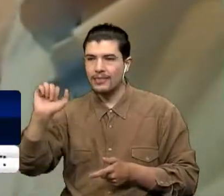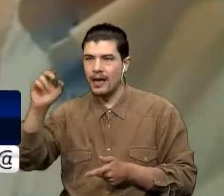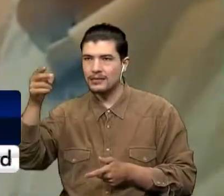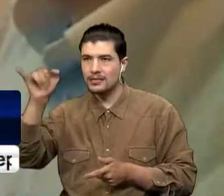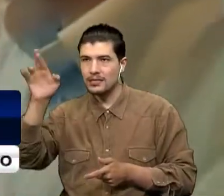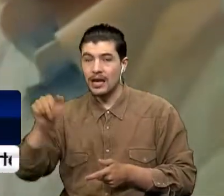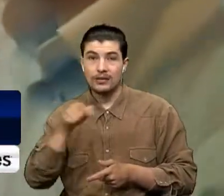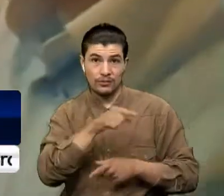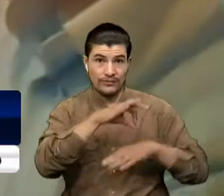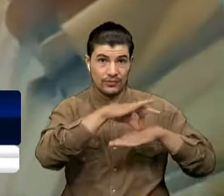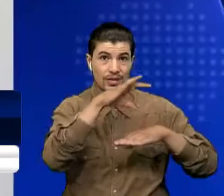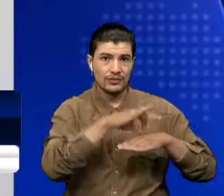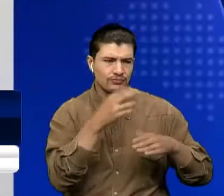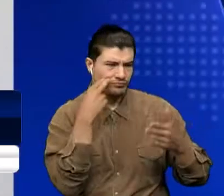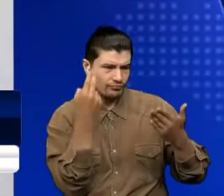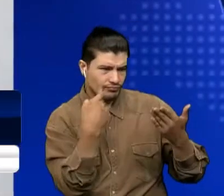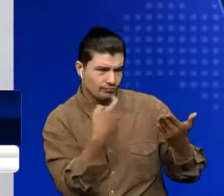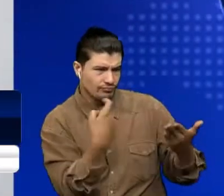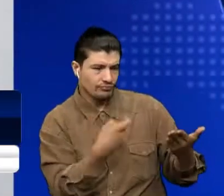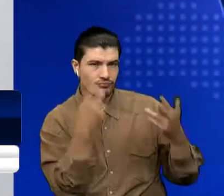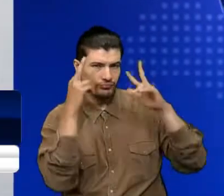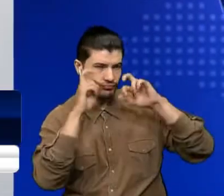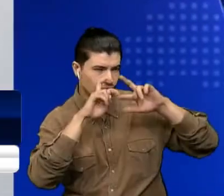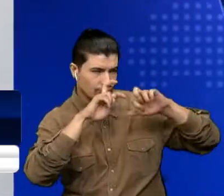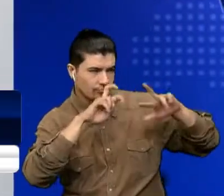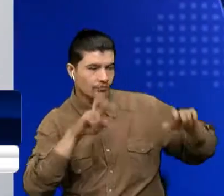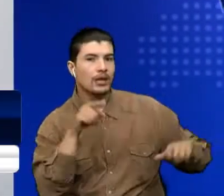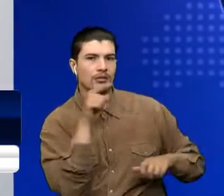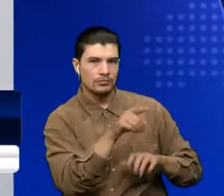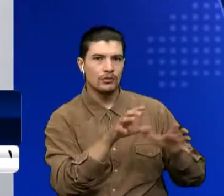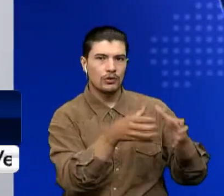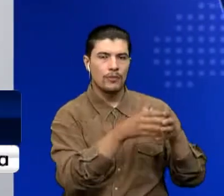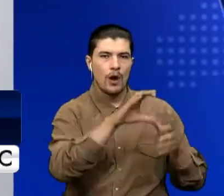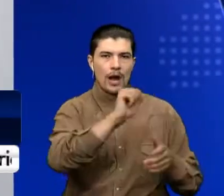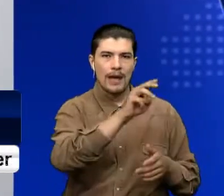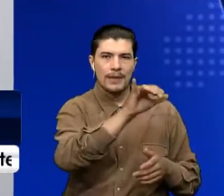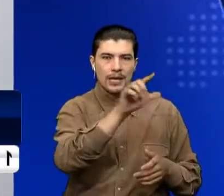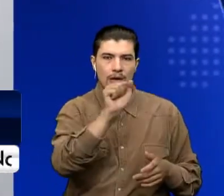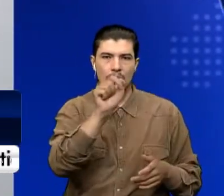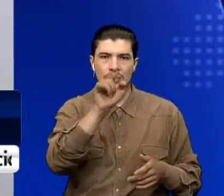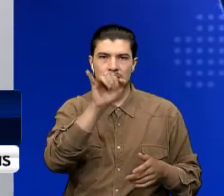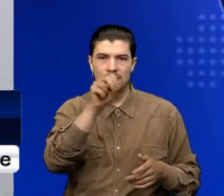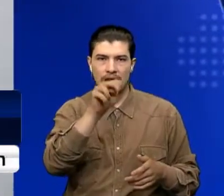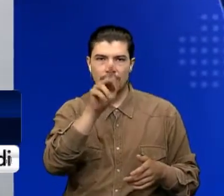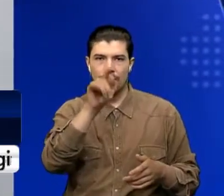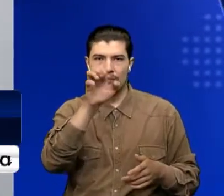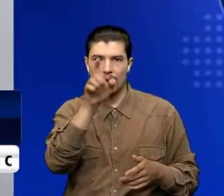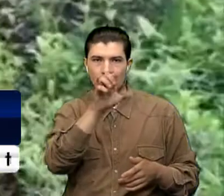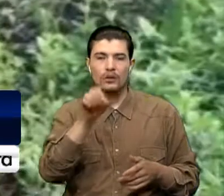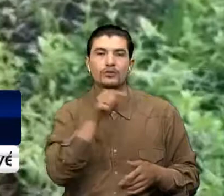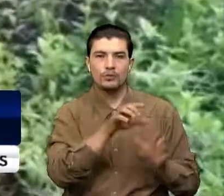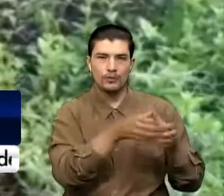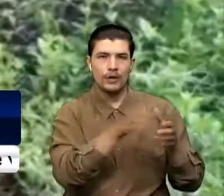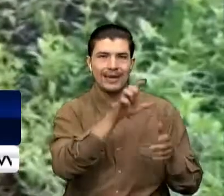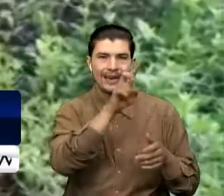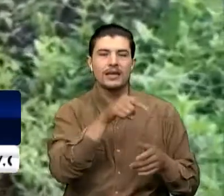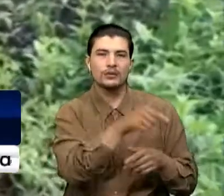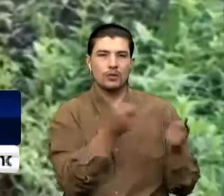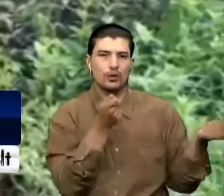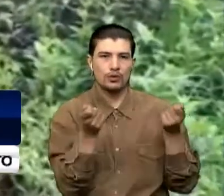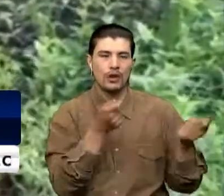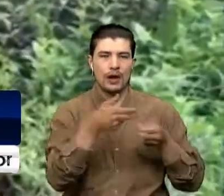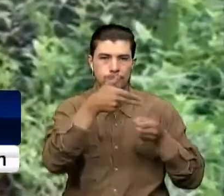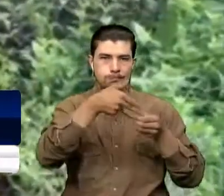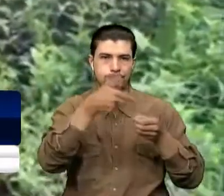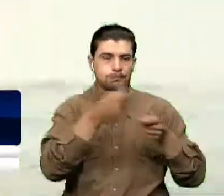documento investigativo en el estado zulia frontera con el catatumbo opera el frente camilo cienfuegos de la ln que controla todo el contrabando de gasolina hacia colombia